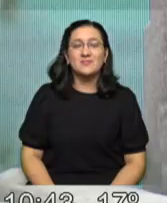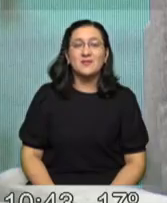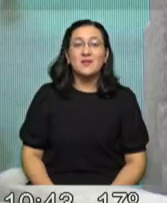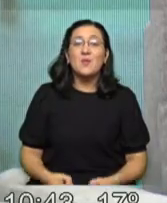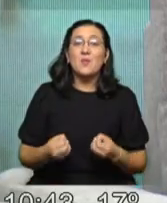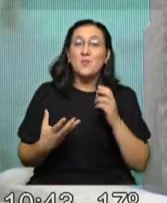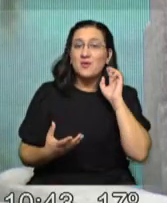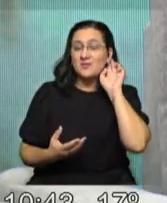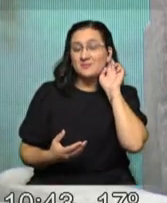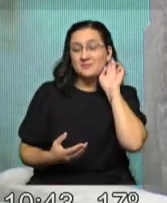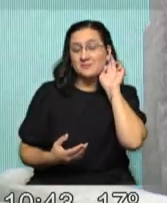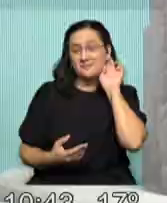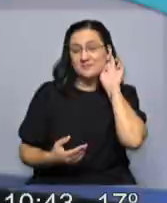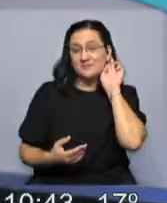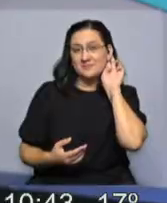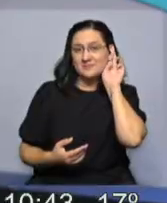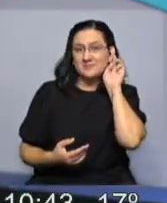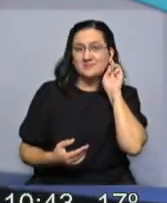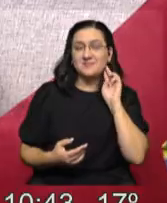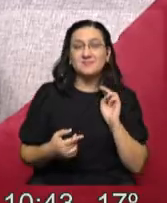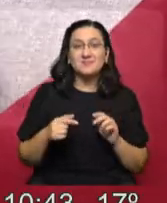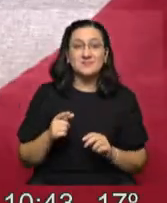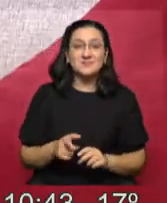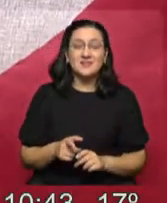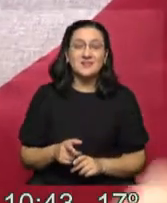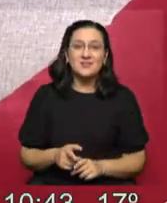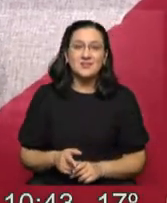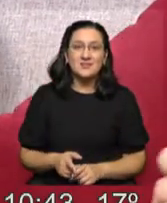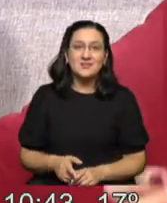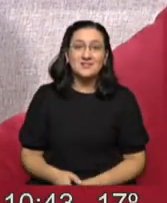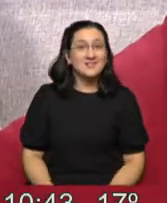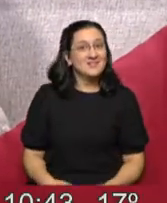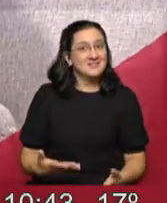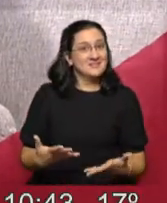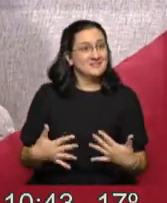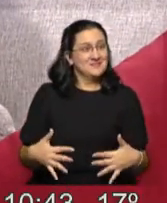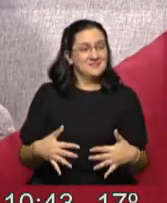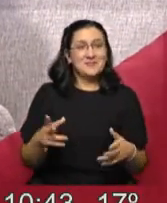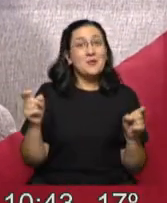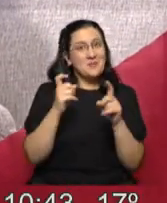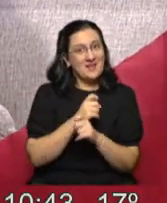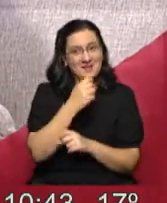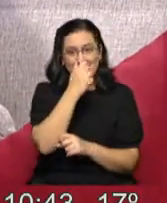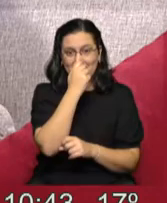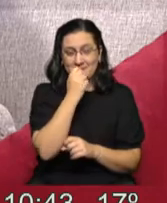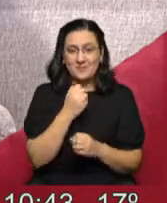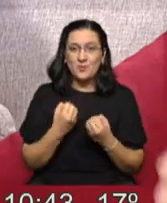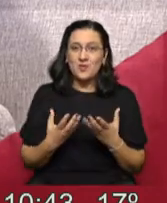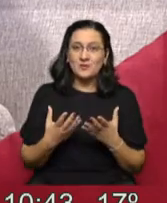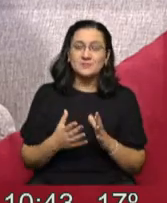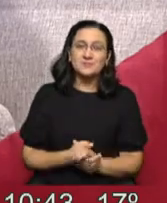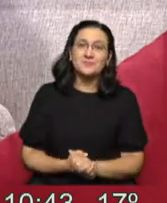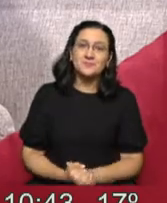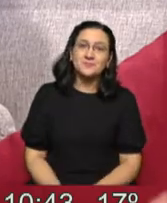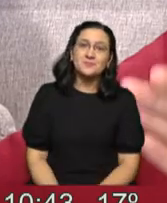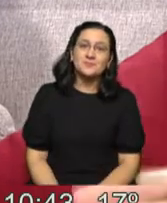hablemos. Mirá cómo saben todo. Esto se va a desvirtuar. No, bueno, vamos a lo que vinimos. Sí. Vamos a lo que